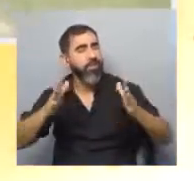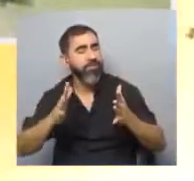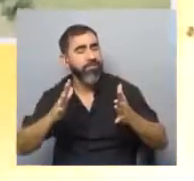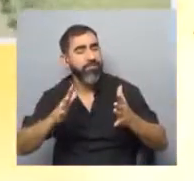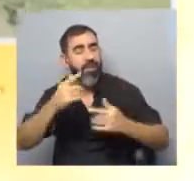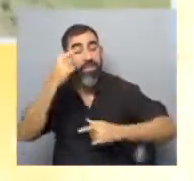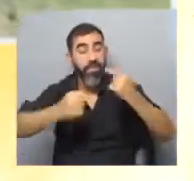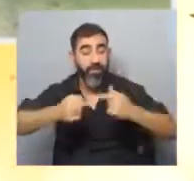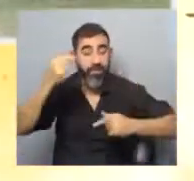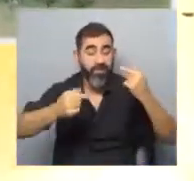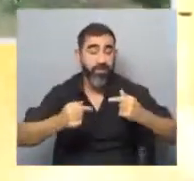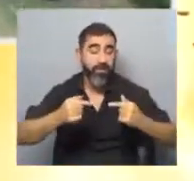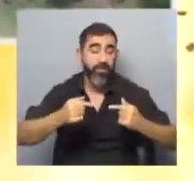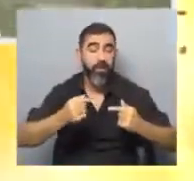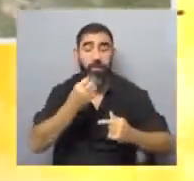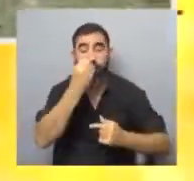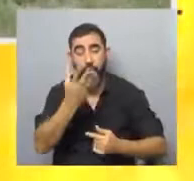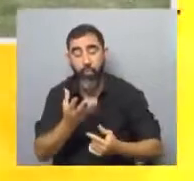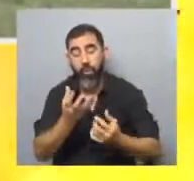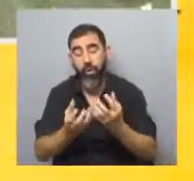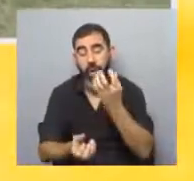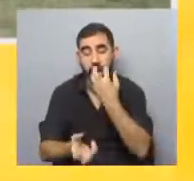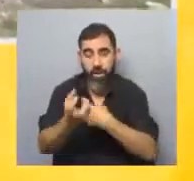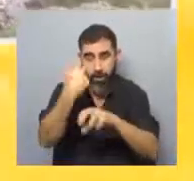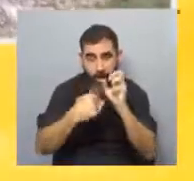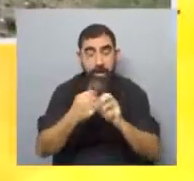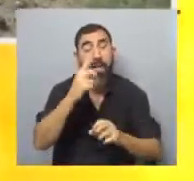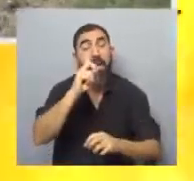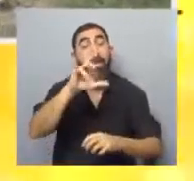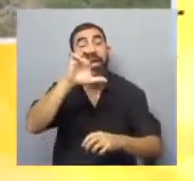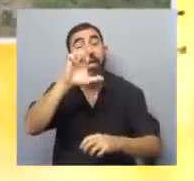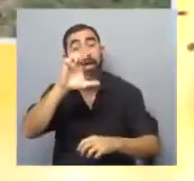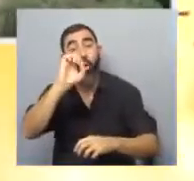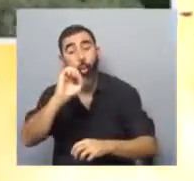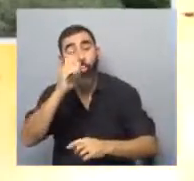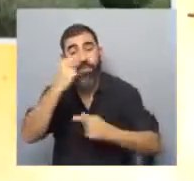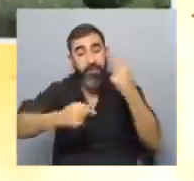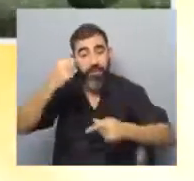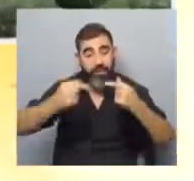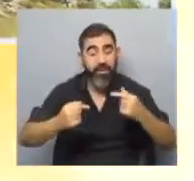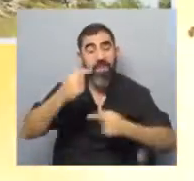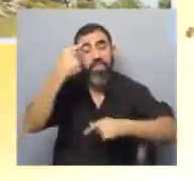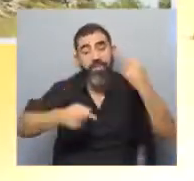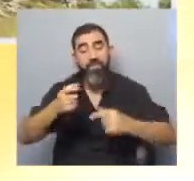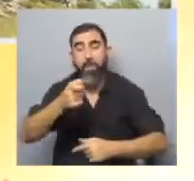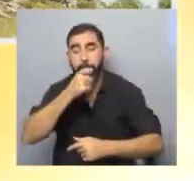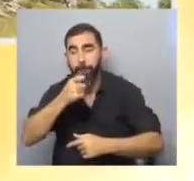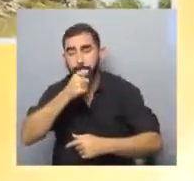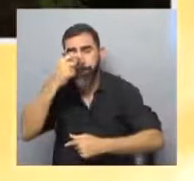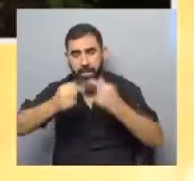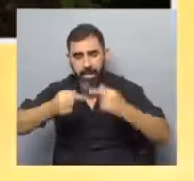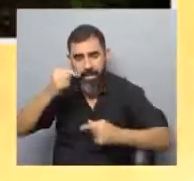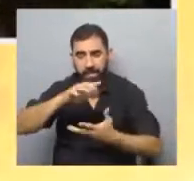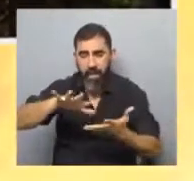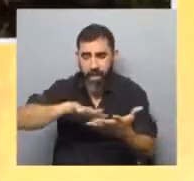la diversidad en flora, fauna, ¿verdad? La geodiversidad tiene que ver con la diversidad de rocas,